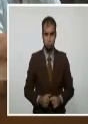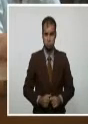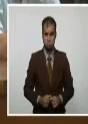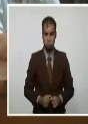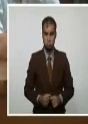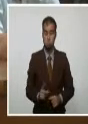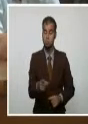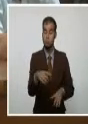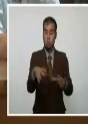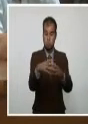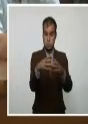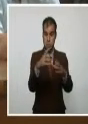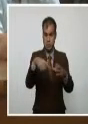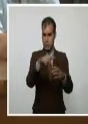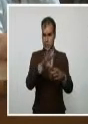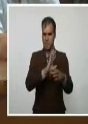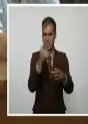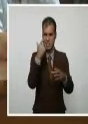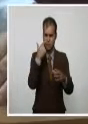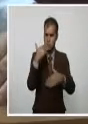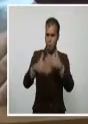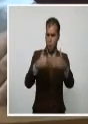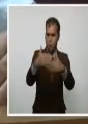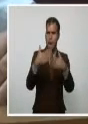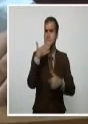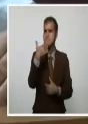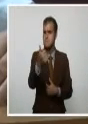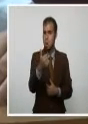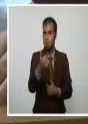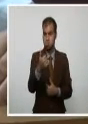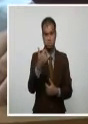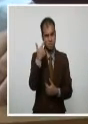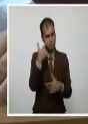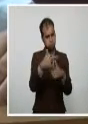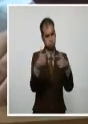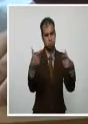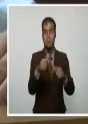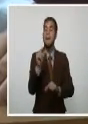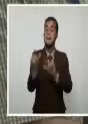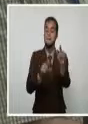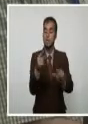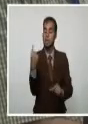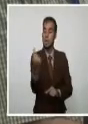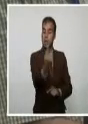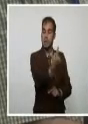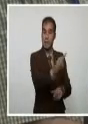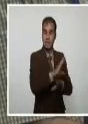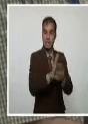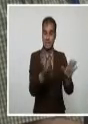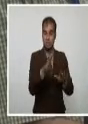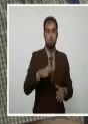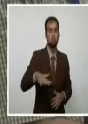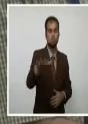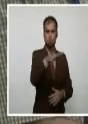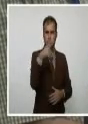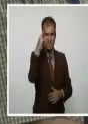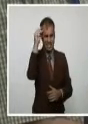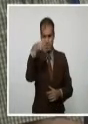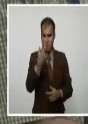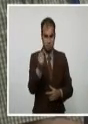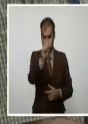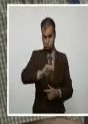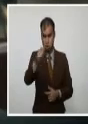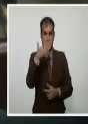se revitaliza en la actualidad son múltiples, pero solo con el aporte de cada ciudadano y a sabiendas de que todos cuentan en la construcción del